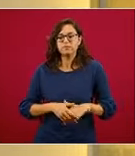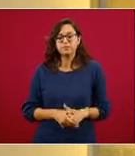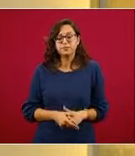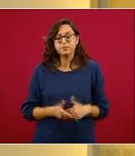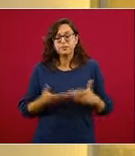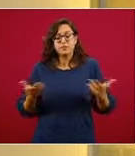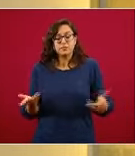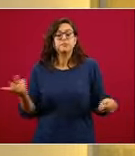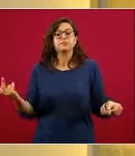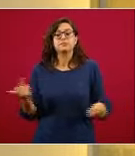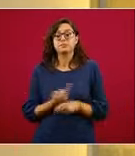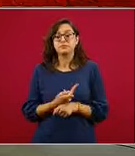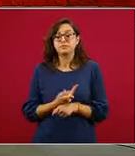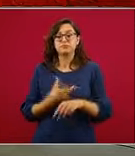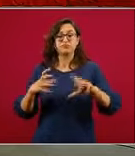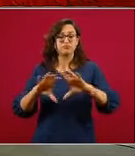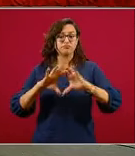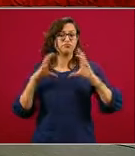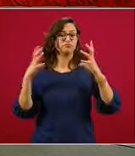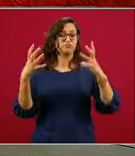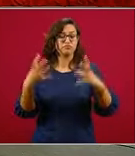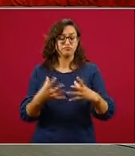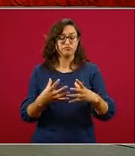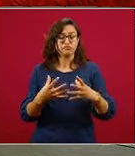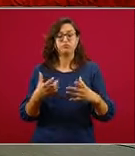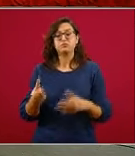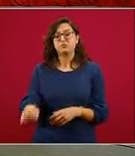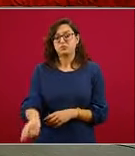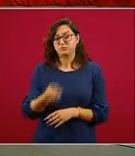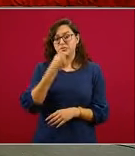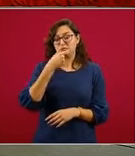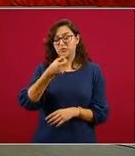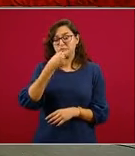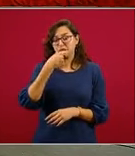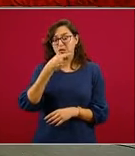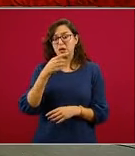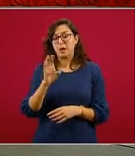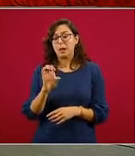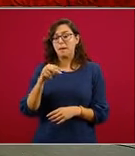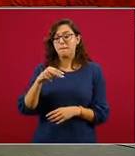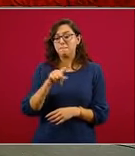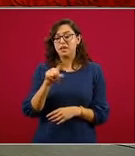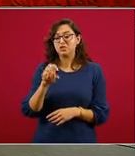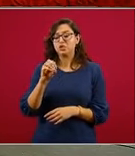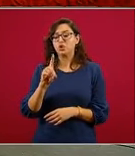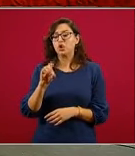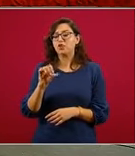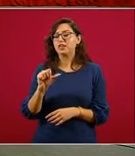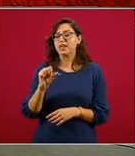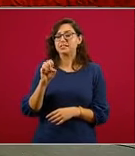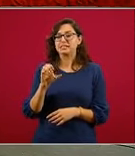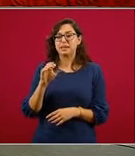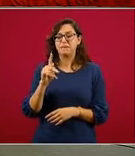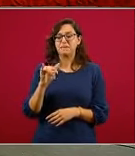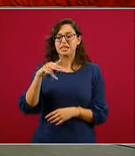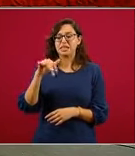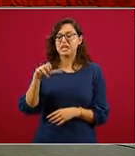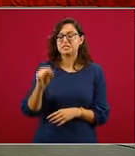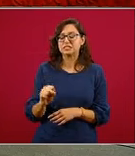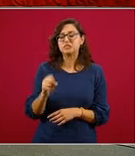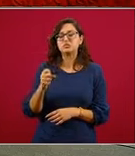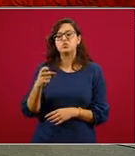resulta que en todo el mundo los medicamentos que conocemos como benzodiazepinas son utilizados